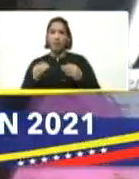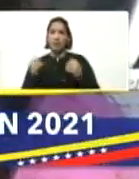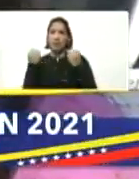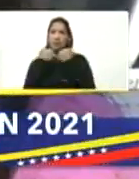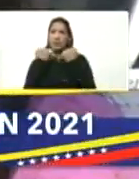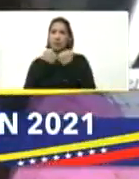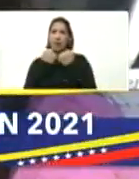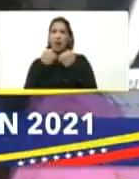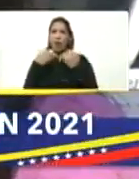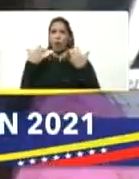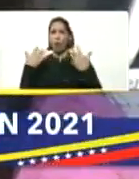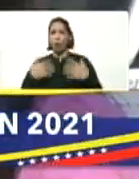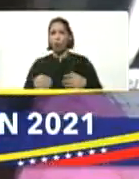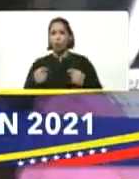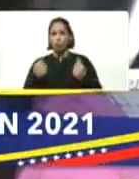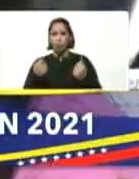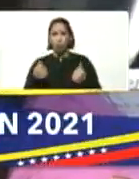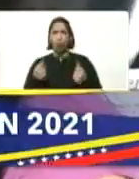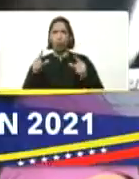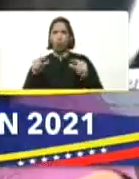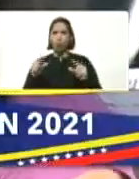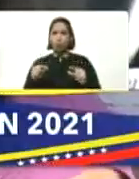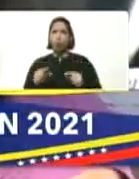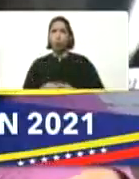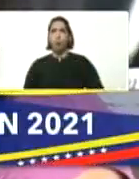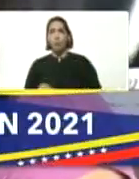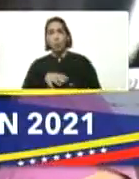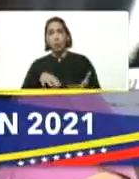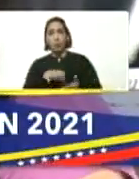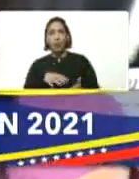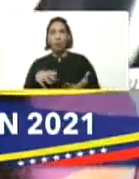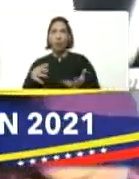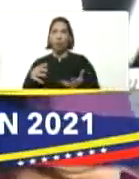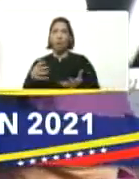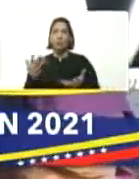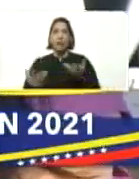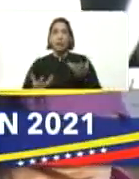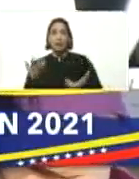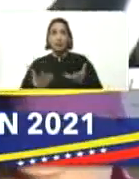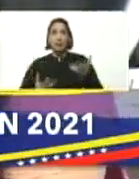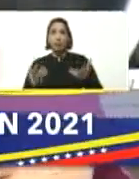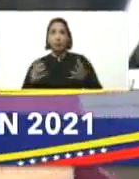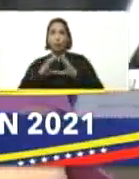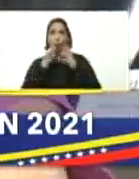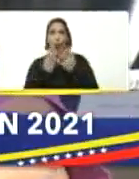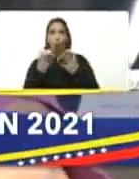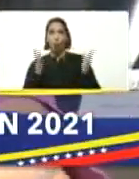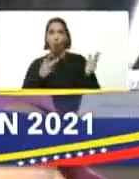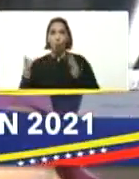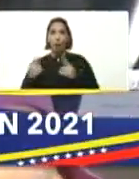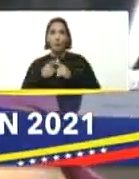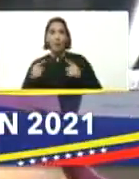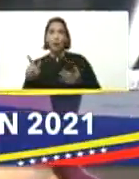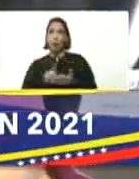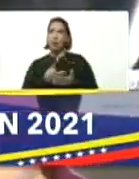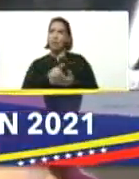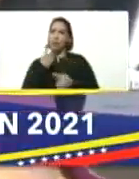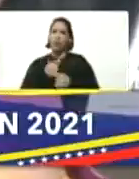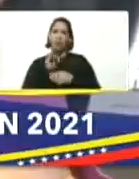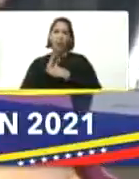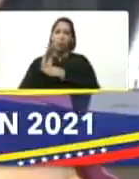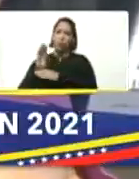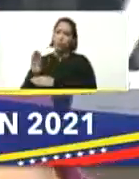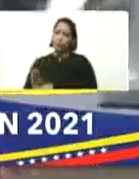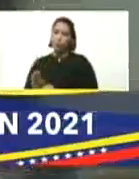costoso, problemático para el calentamiento global, etcétera, etcétera. Y en todo caso, los libros hay que conservarlos y